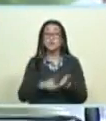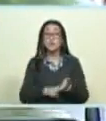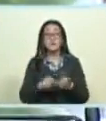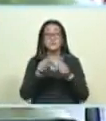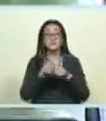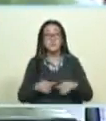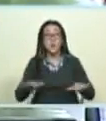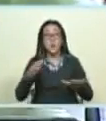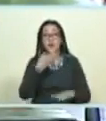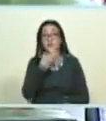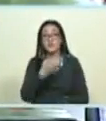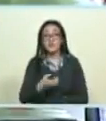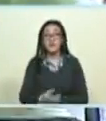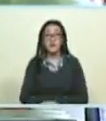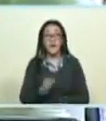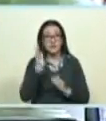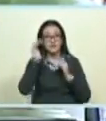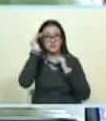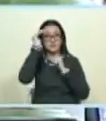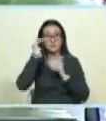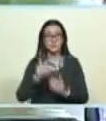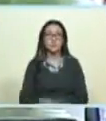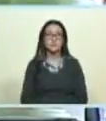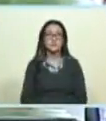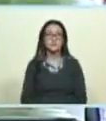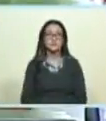resto de la Navidad. Atención.